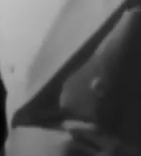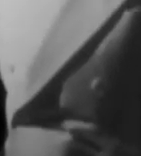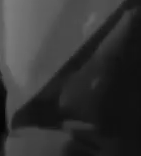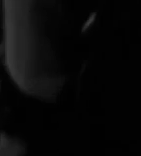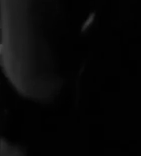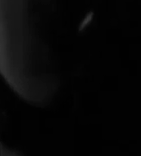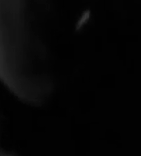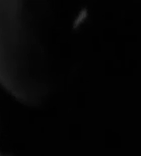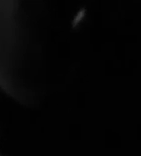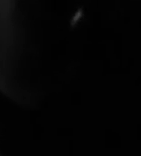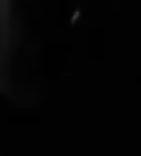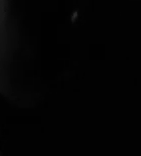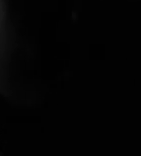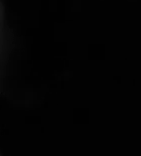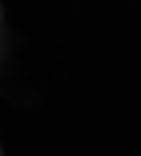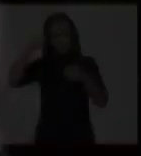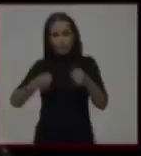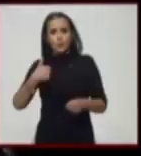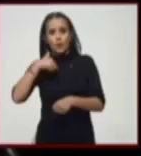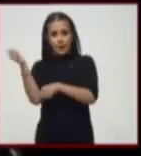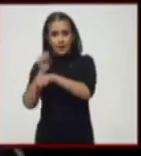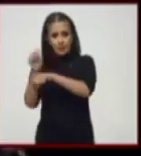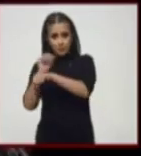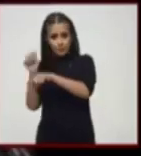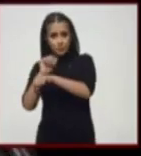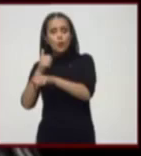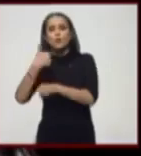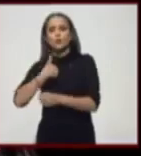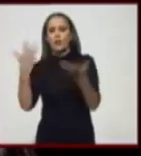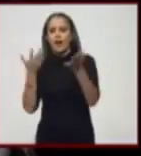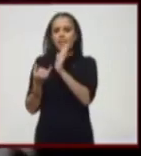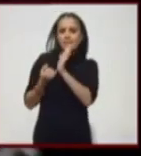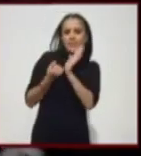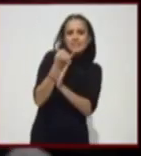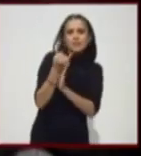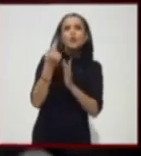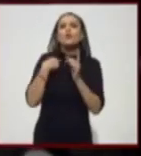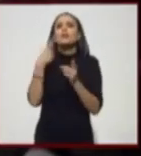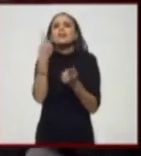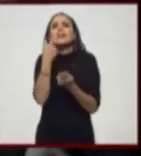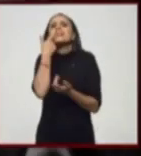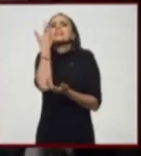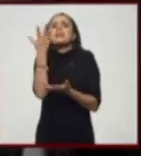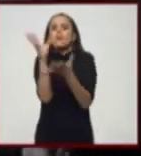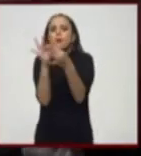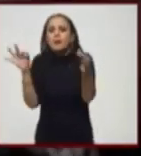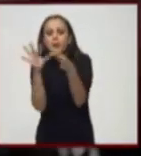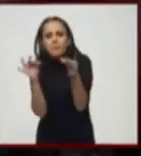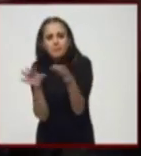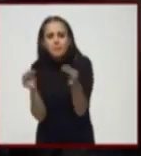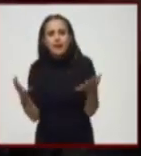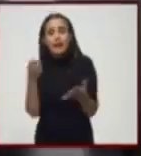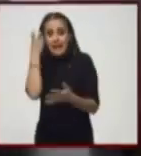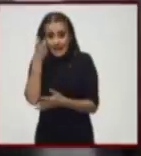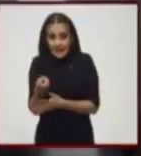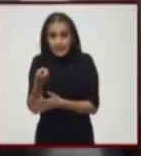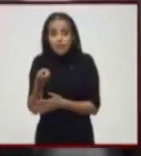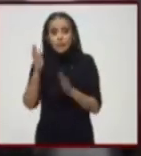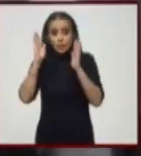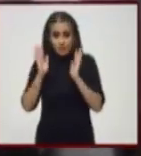yo estoy convencido de que como actor vas tomando las decisiones de qué es de lo que quieres hablar y a partir de ello